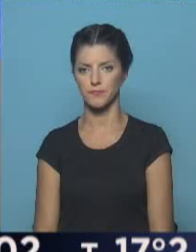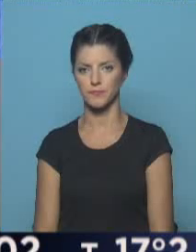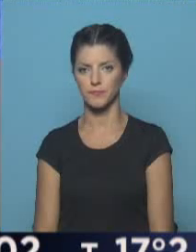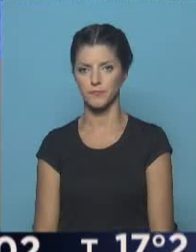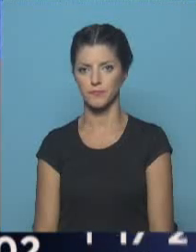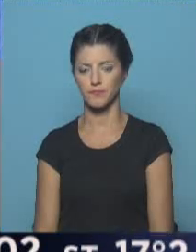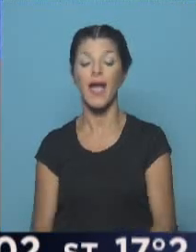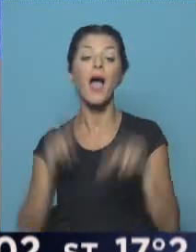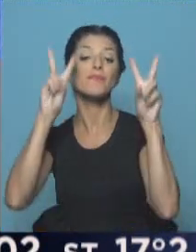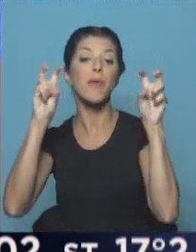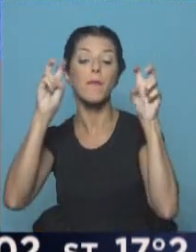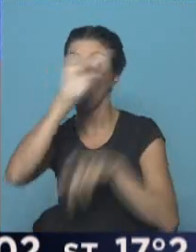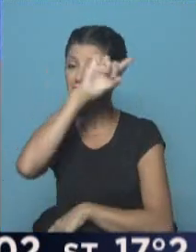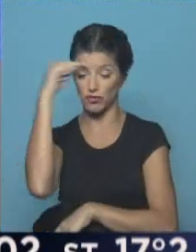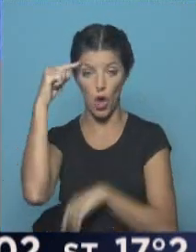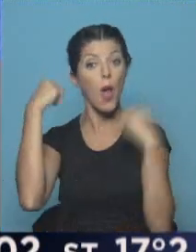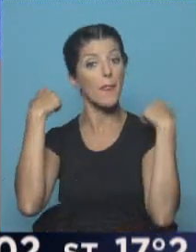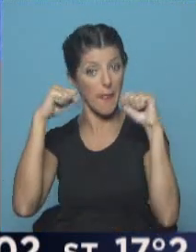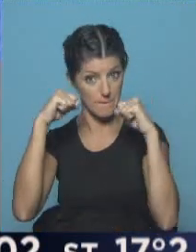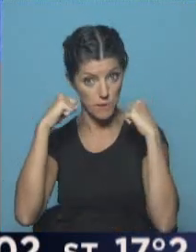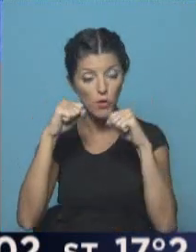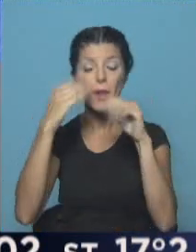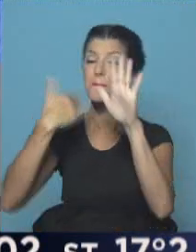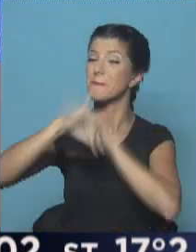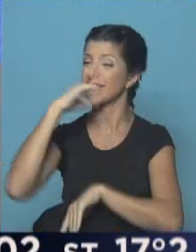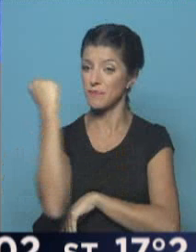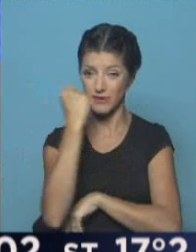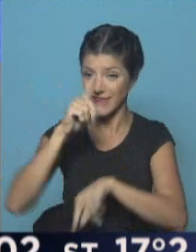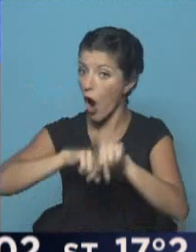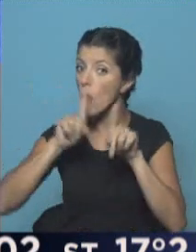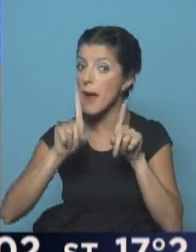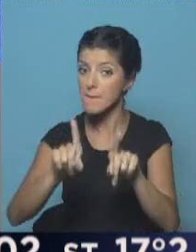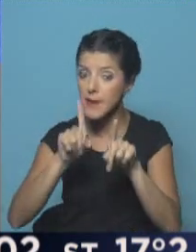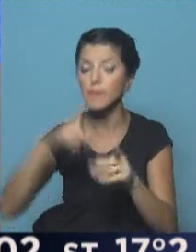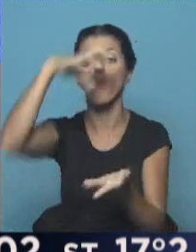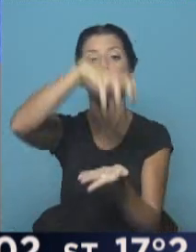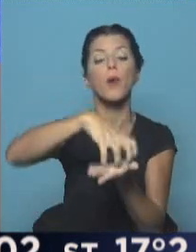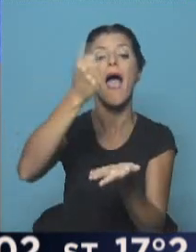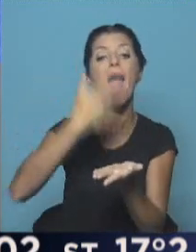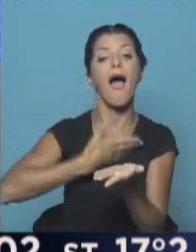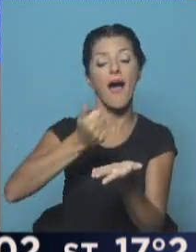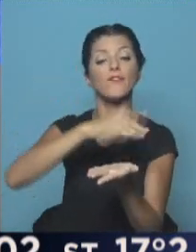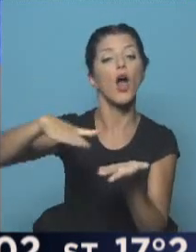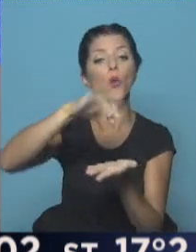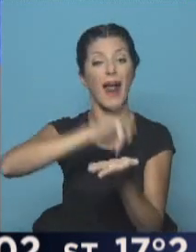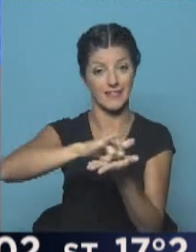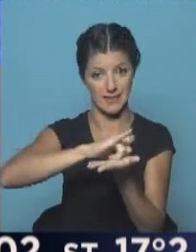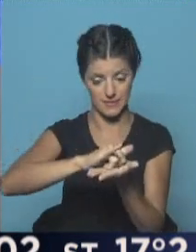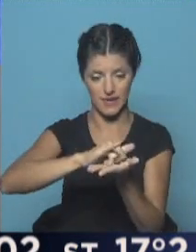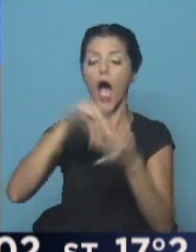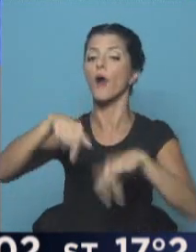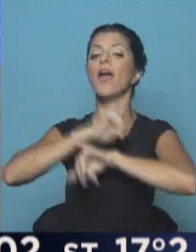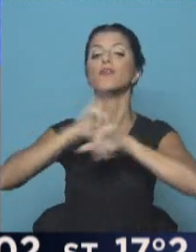En el ámbito nacional, en el plano deportivo, lo más importante está pasando en este momento en el predio de la AFA en Ezeiza. Se oficializa